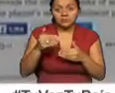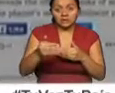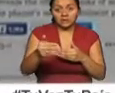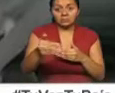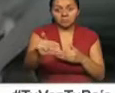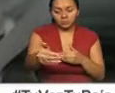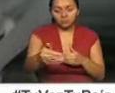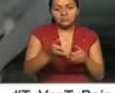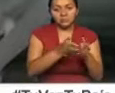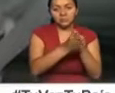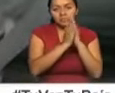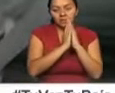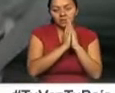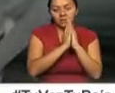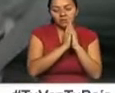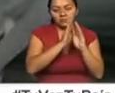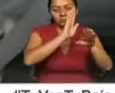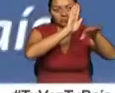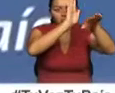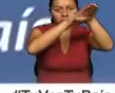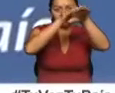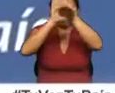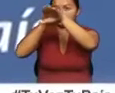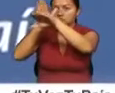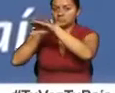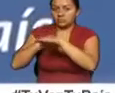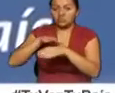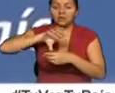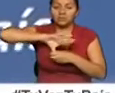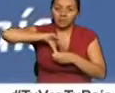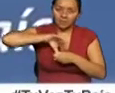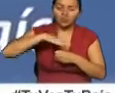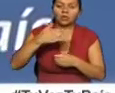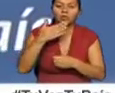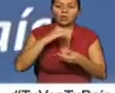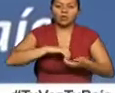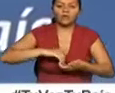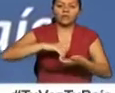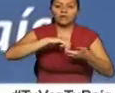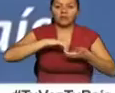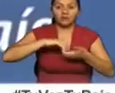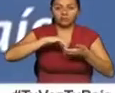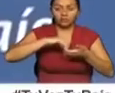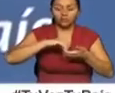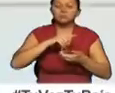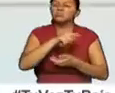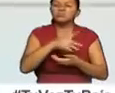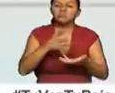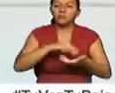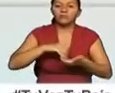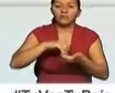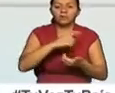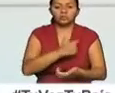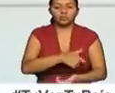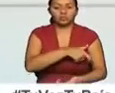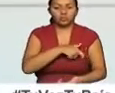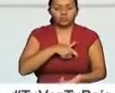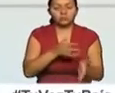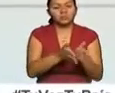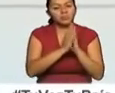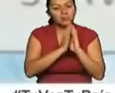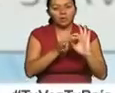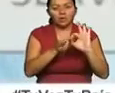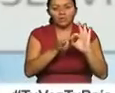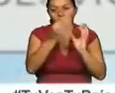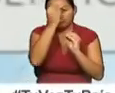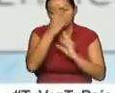realizará una solicitud formal a través de los canales diplomáticos de la Confederación Helvética, es decir, Suiza, para su pronta